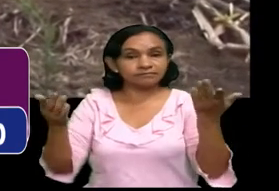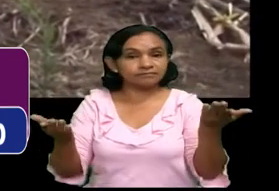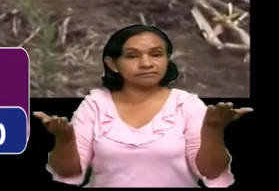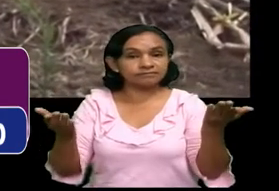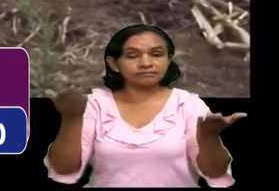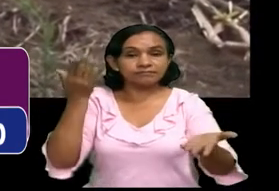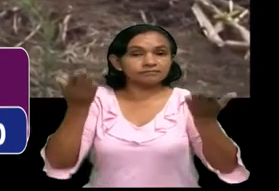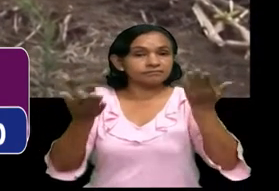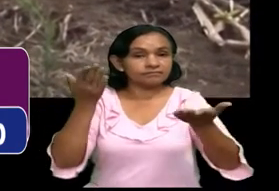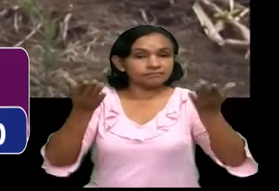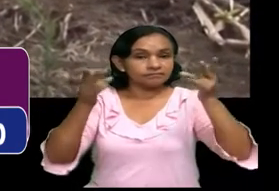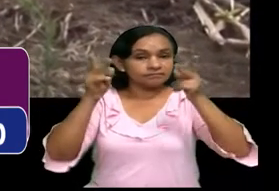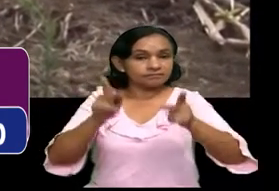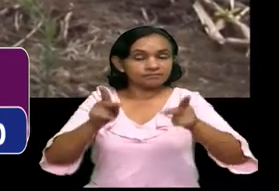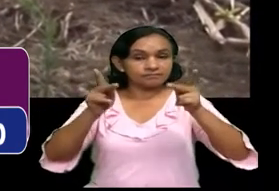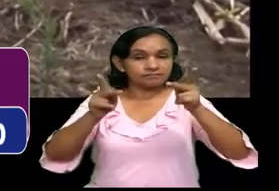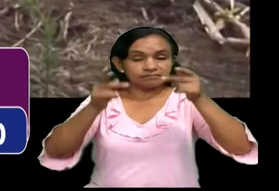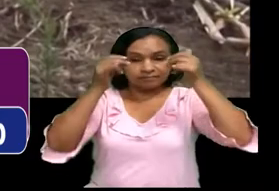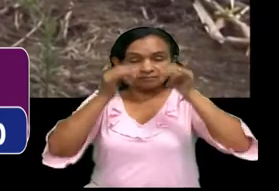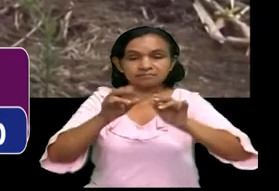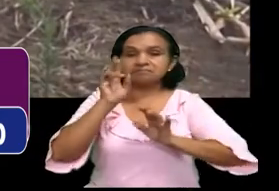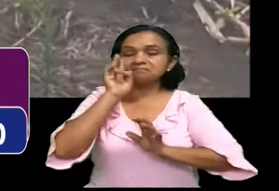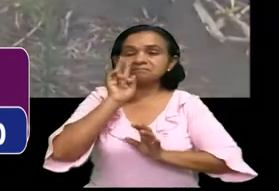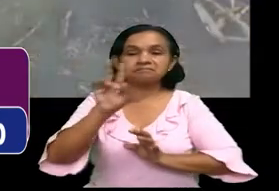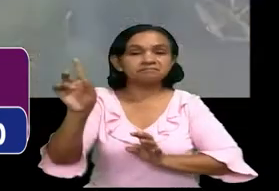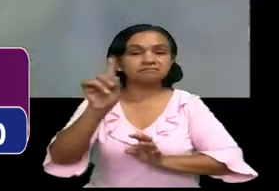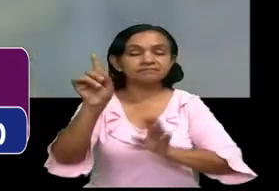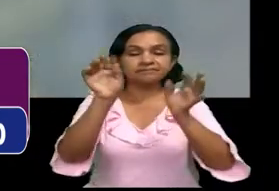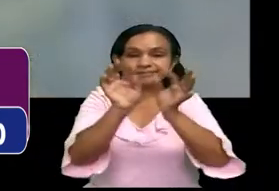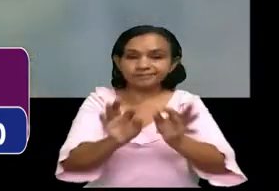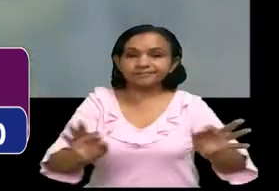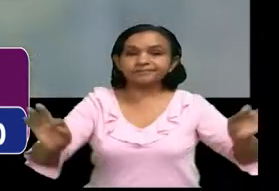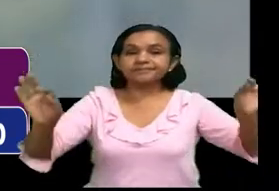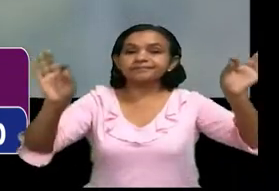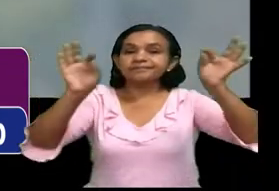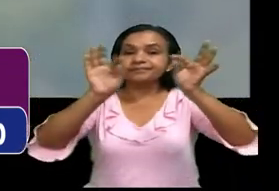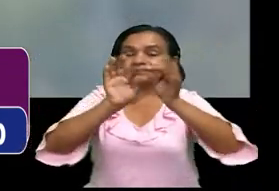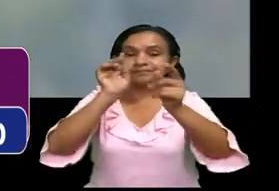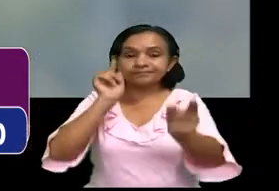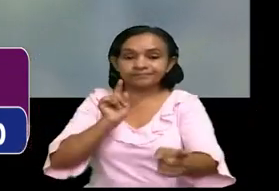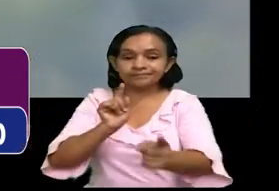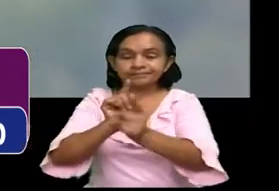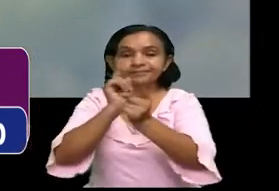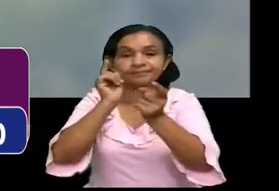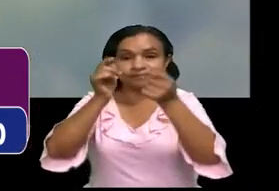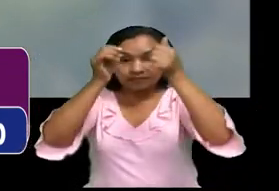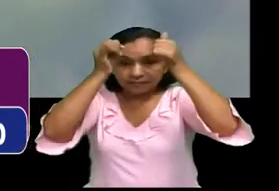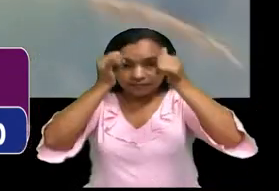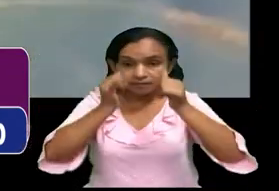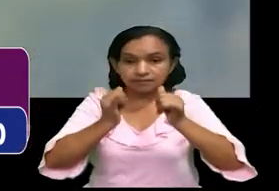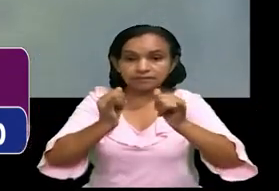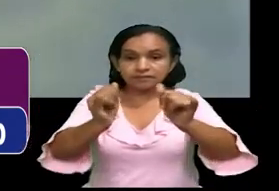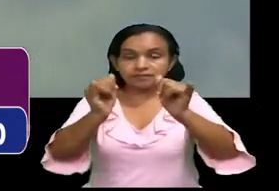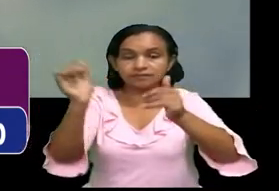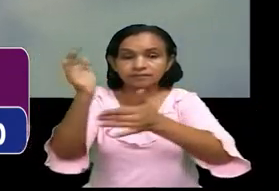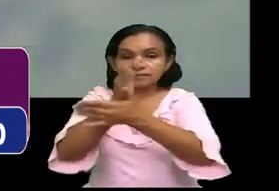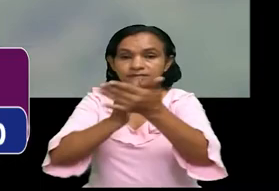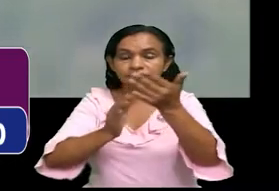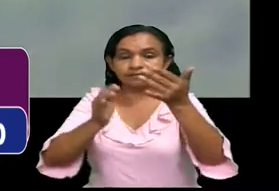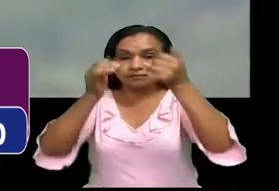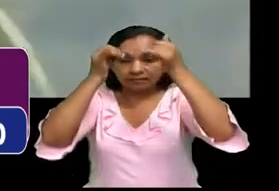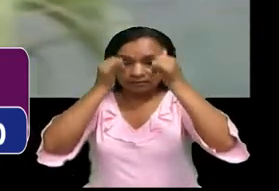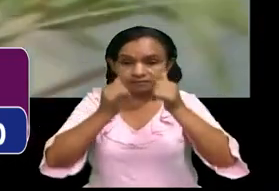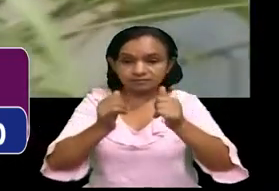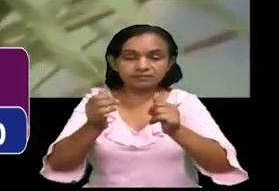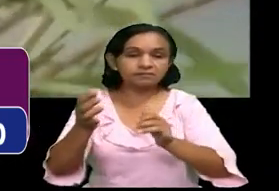los productores no hemos visto la importancia que tiene, ¿verdad?, la identificación del ganado. A veces el productor dice, le pongo